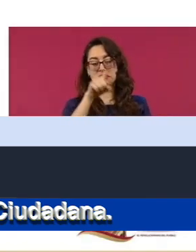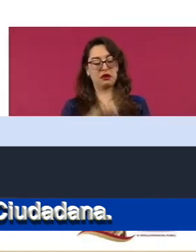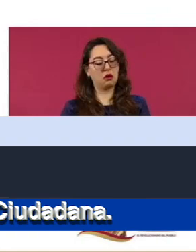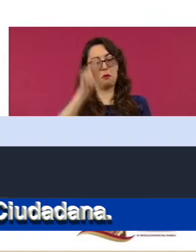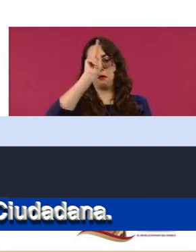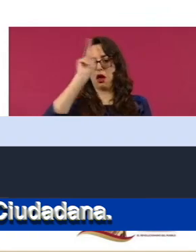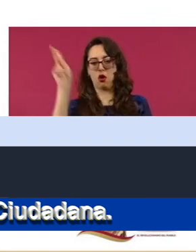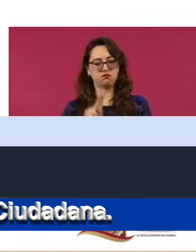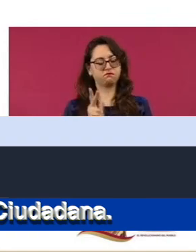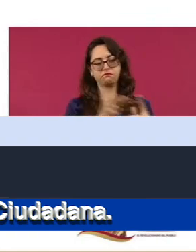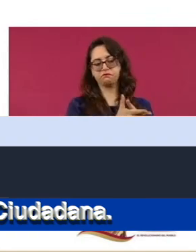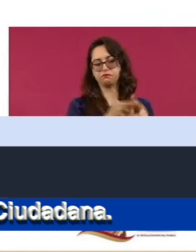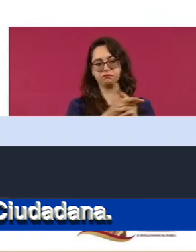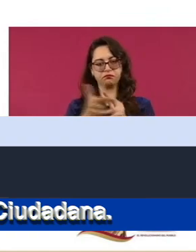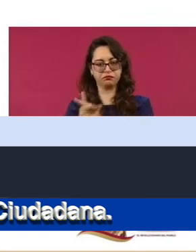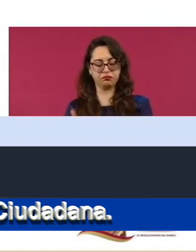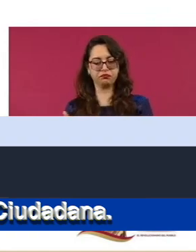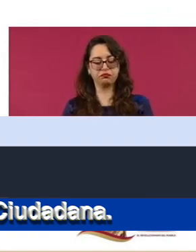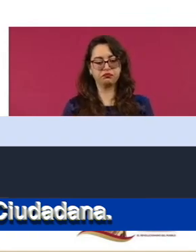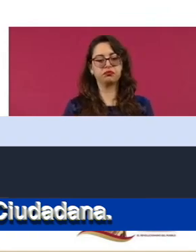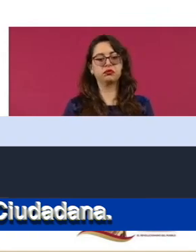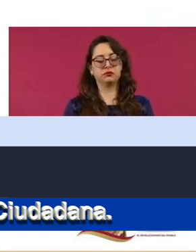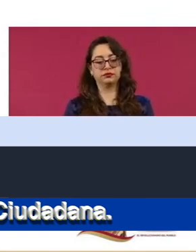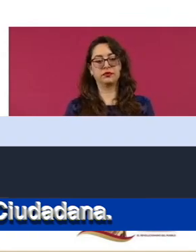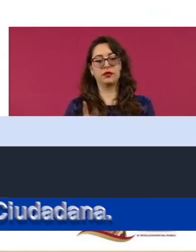lo cual corresponde a la ocurrencia de